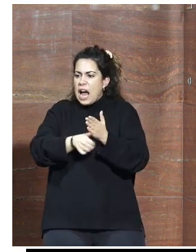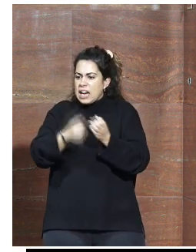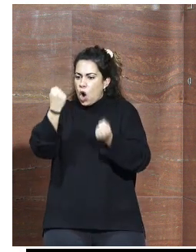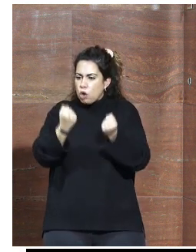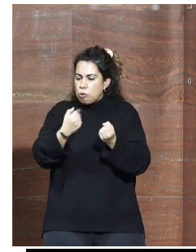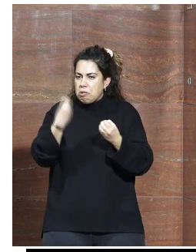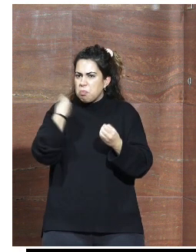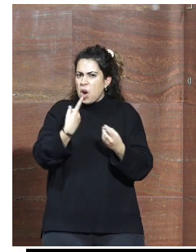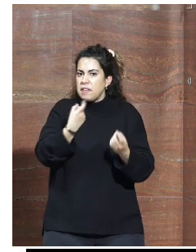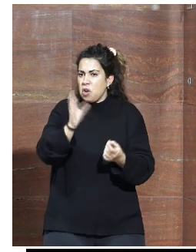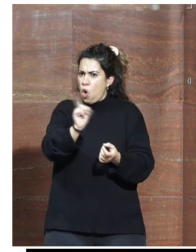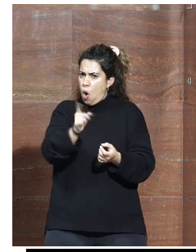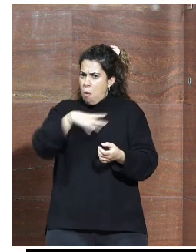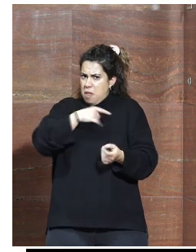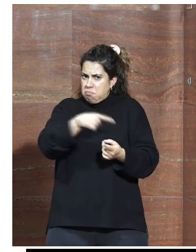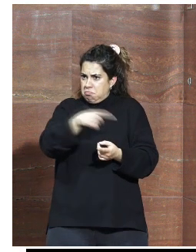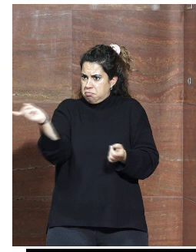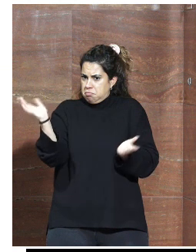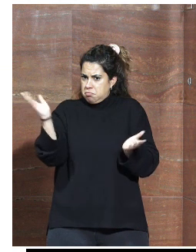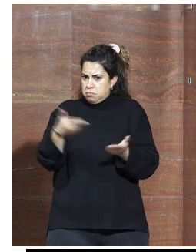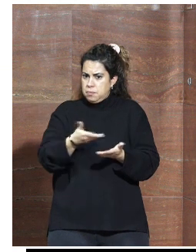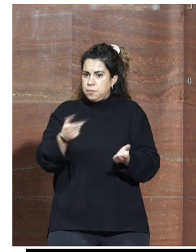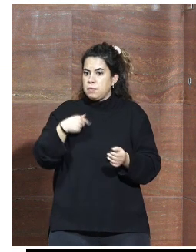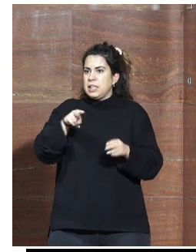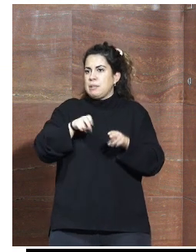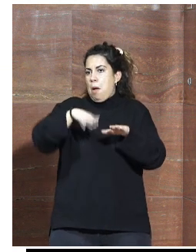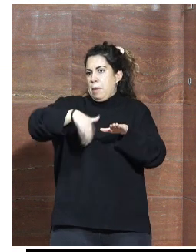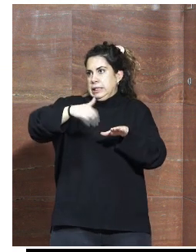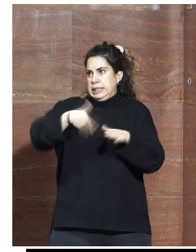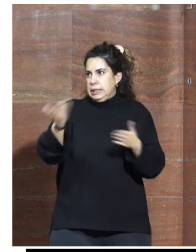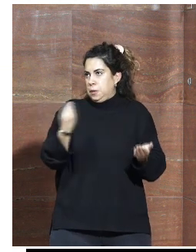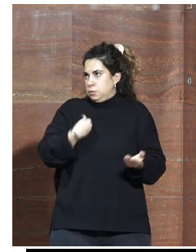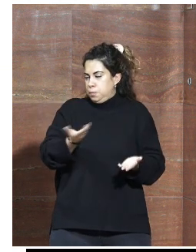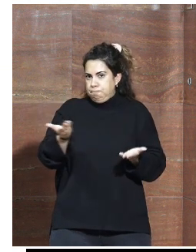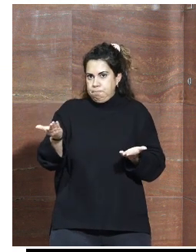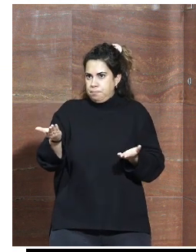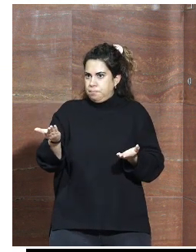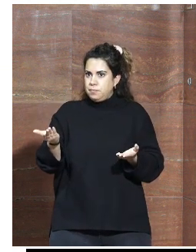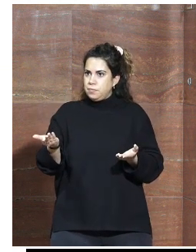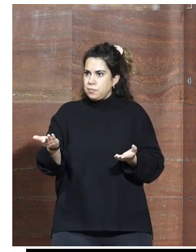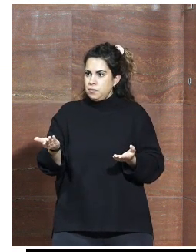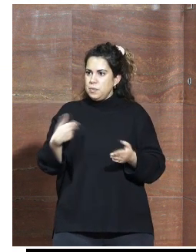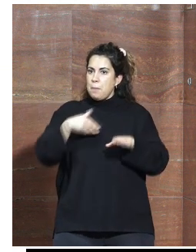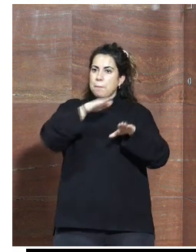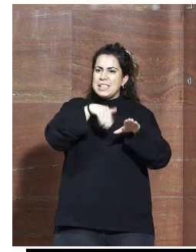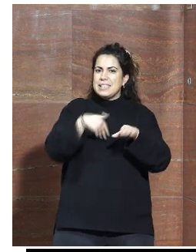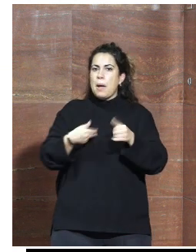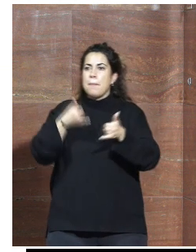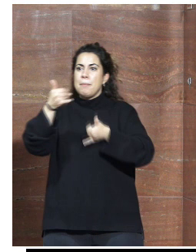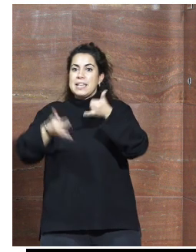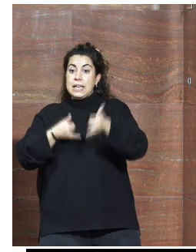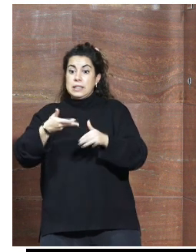¿no? Y los patinetes que os voy a contar. Además, el patinete y bicicleta son